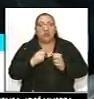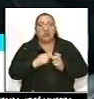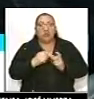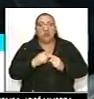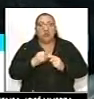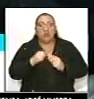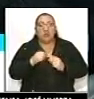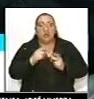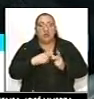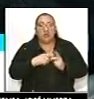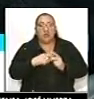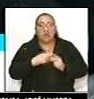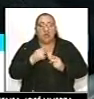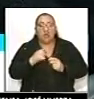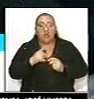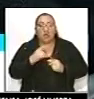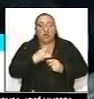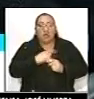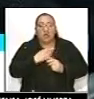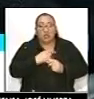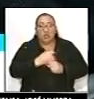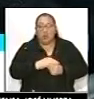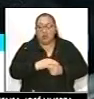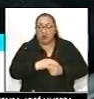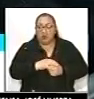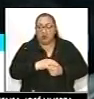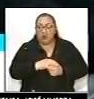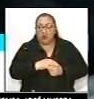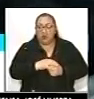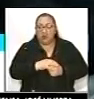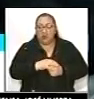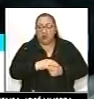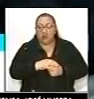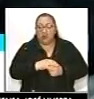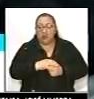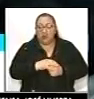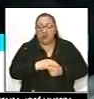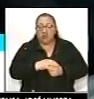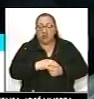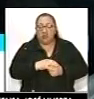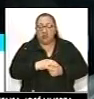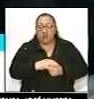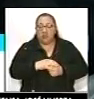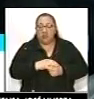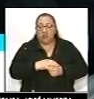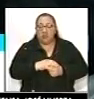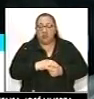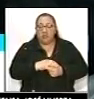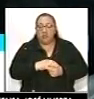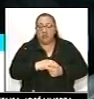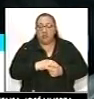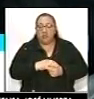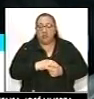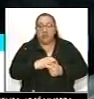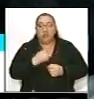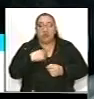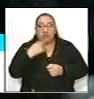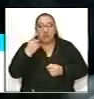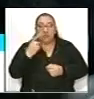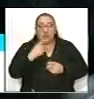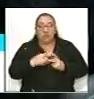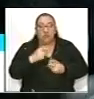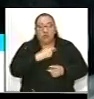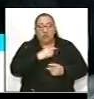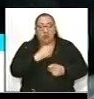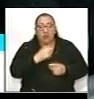Y en este sentido hay universidades que hacen el esfuerzo, porque reconocemos que es un esfuerzo para las